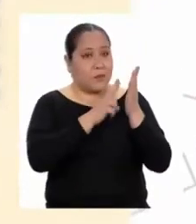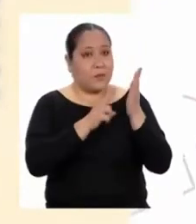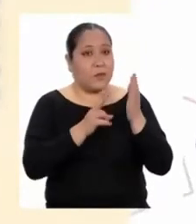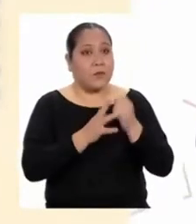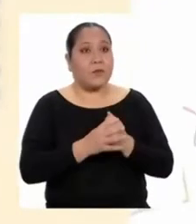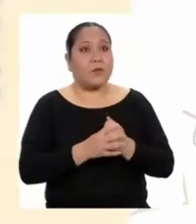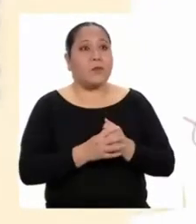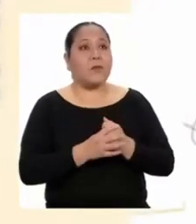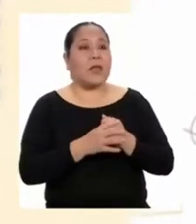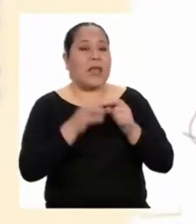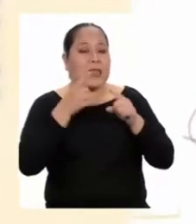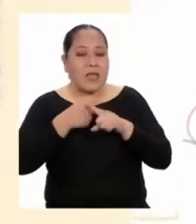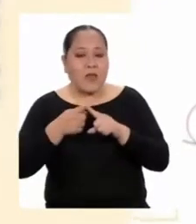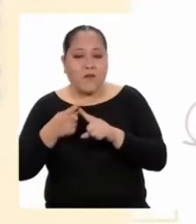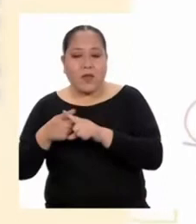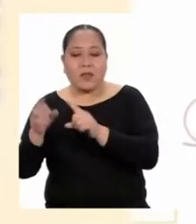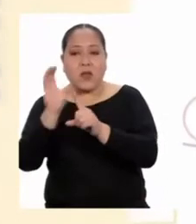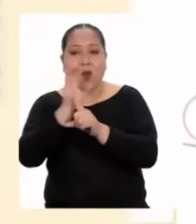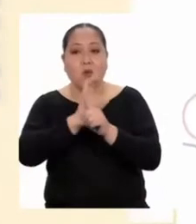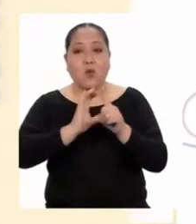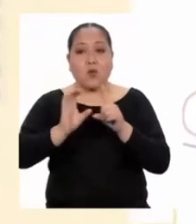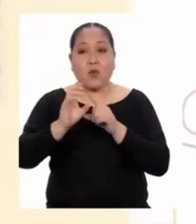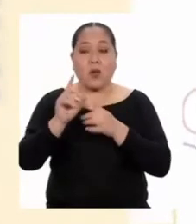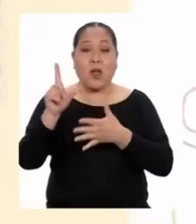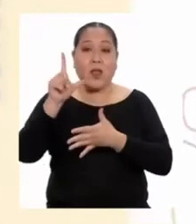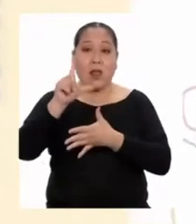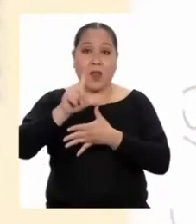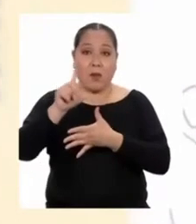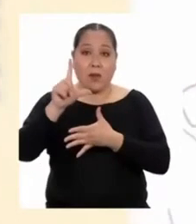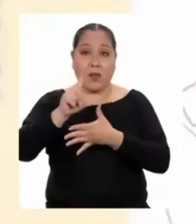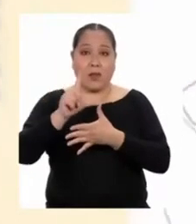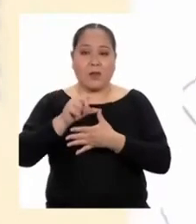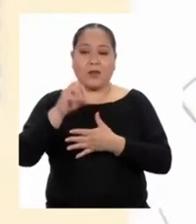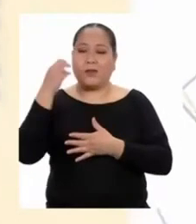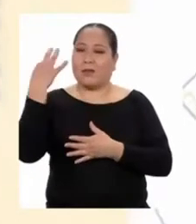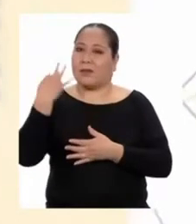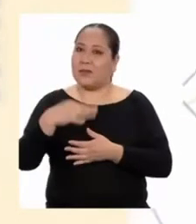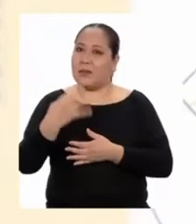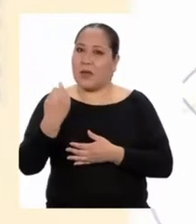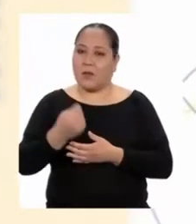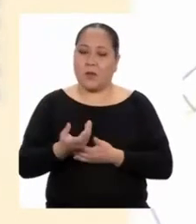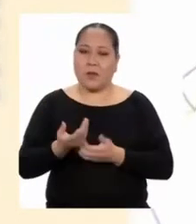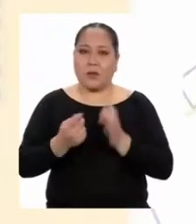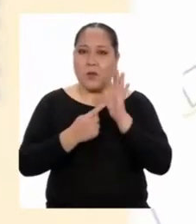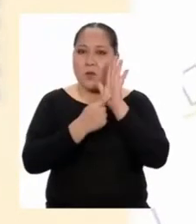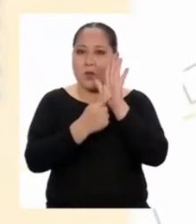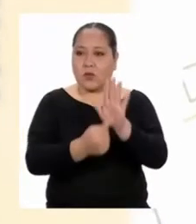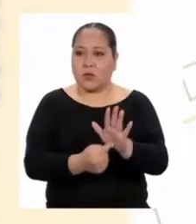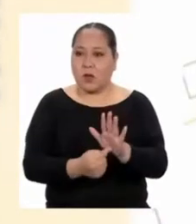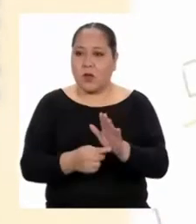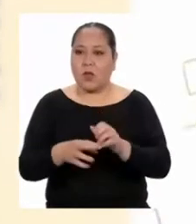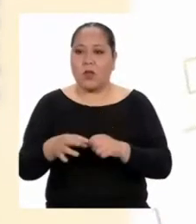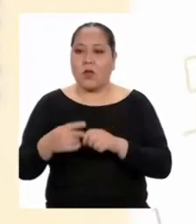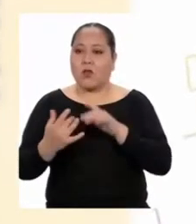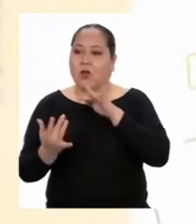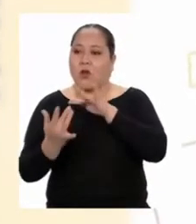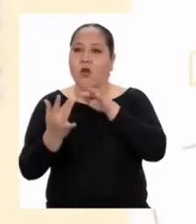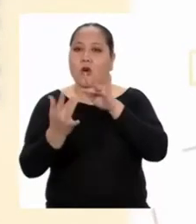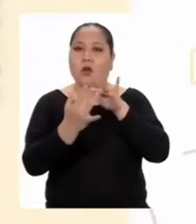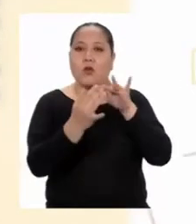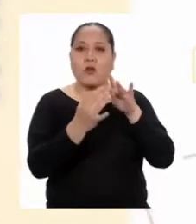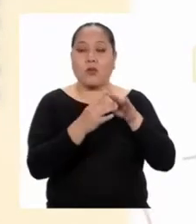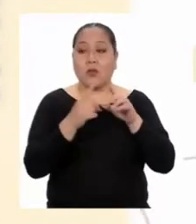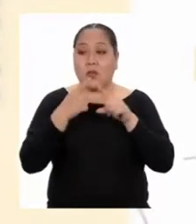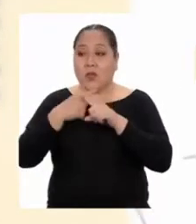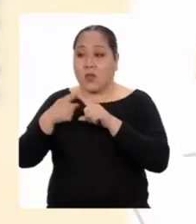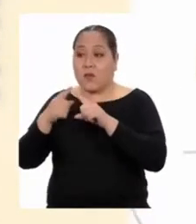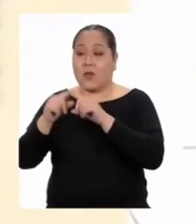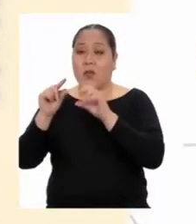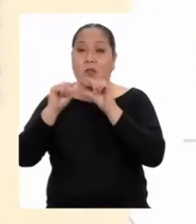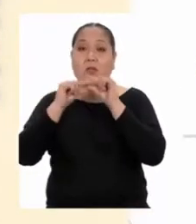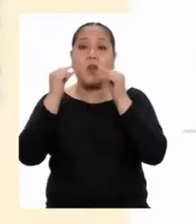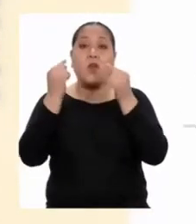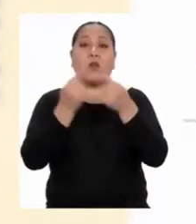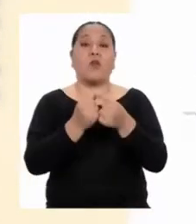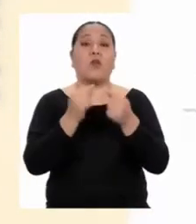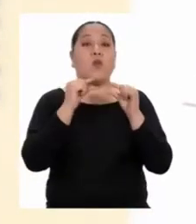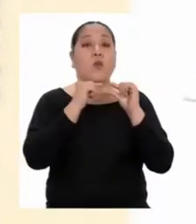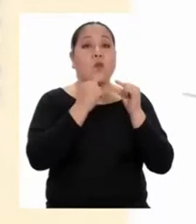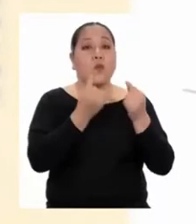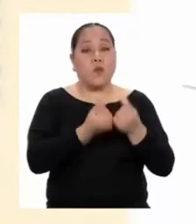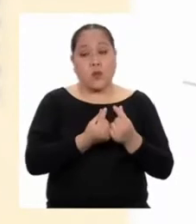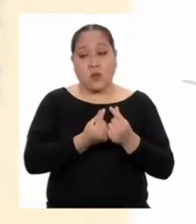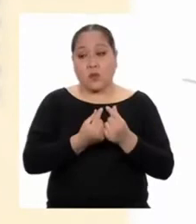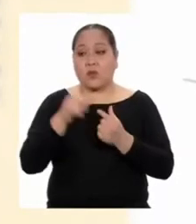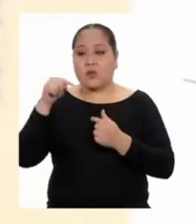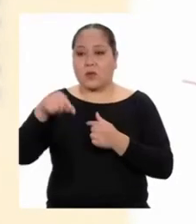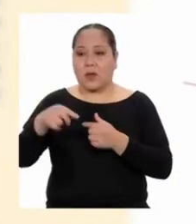diversidad cultural en América Latina siempre fue evidente desde los primeros contactos entre los grupos de los pobladores originarios